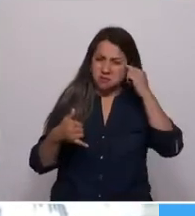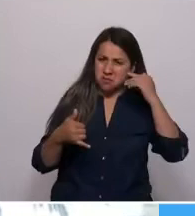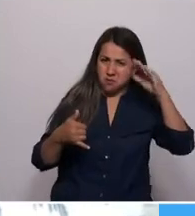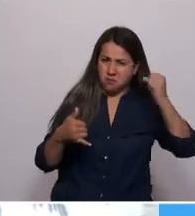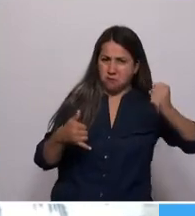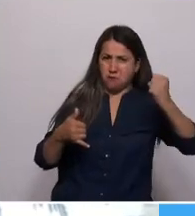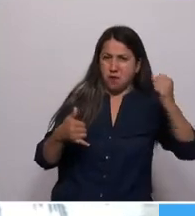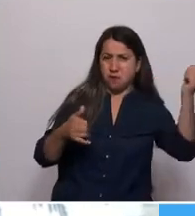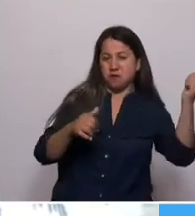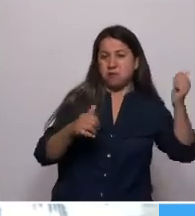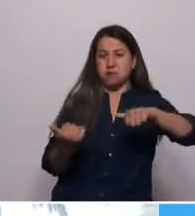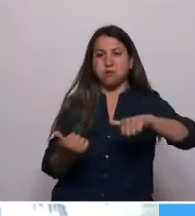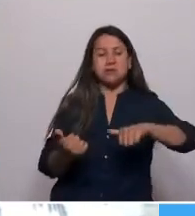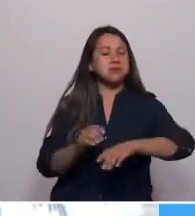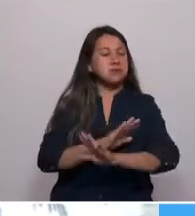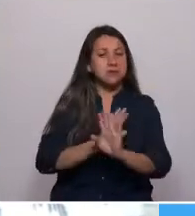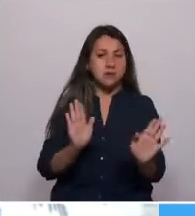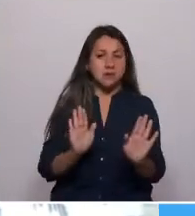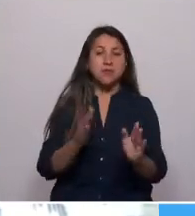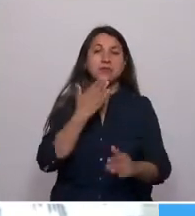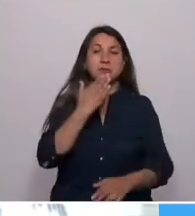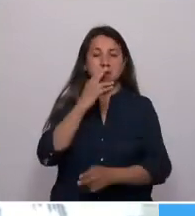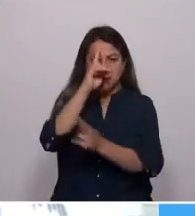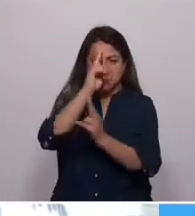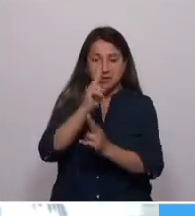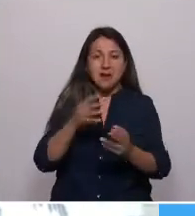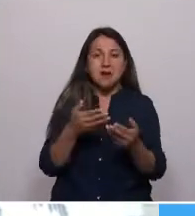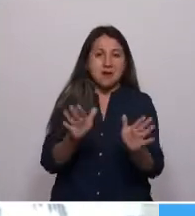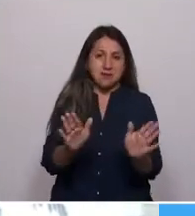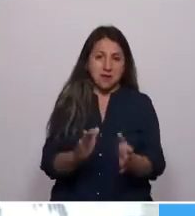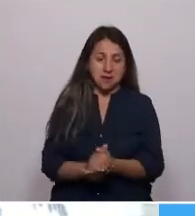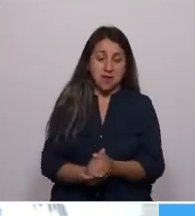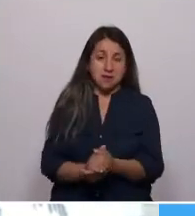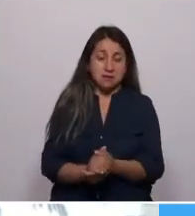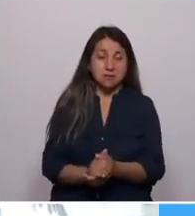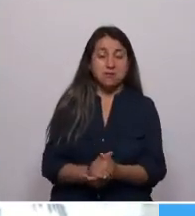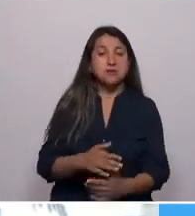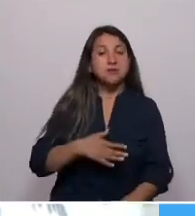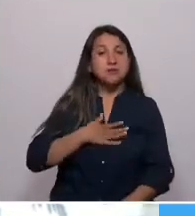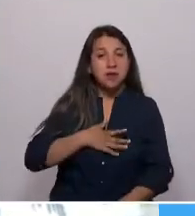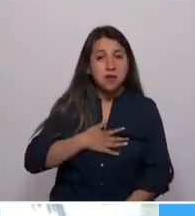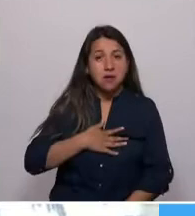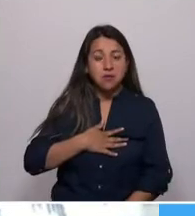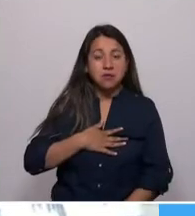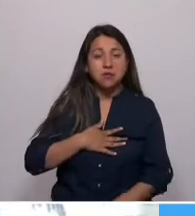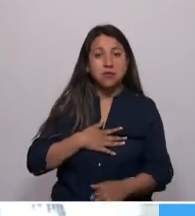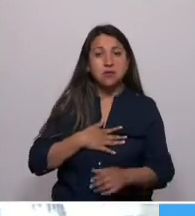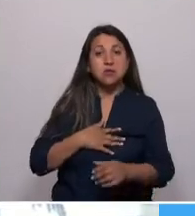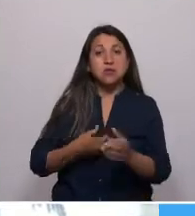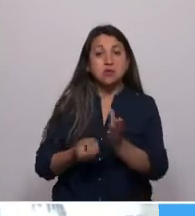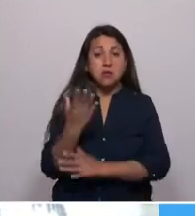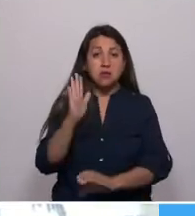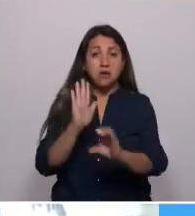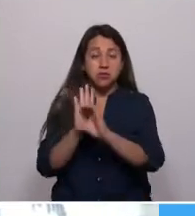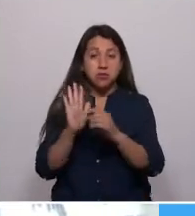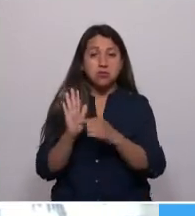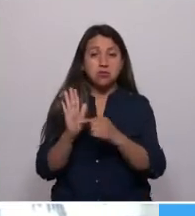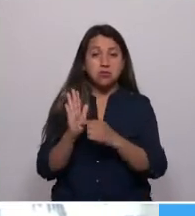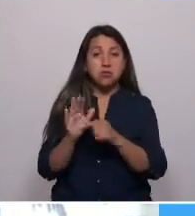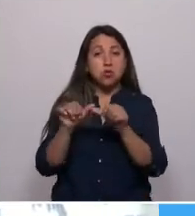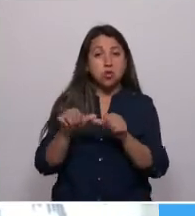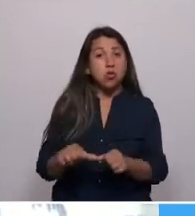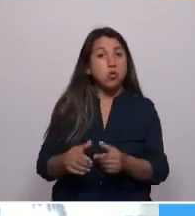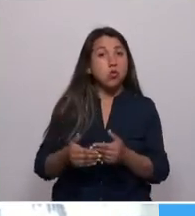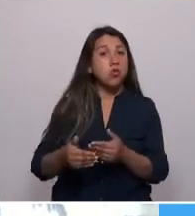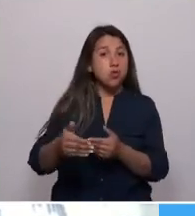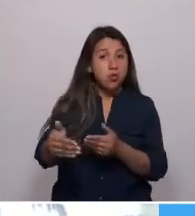fuertes hago un llamado a respetar la libertad si queremos que esta nueva carta fundamental perdure en el tiempo y